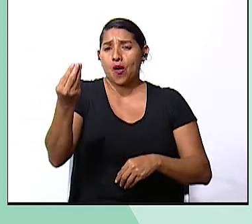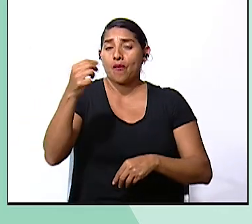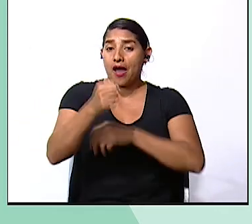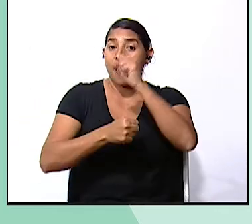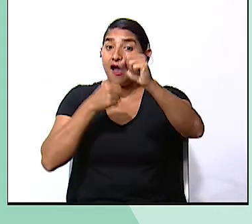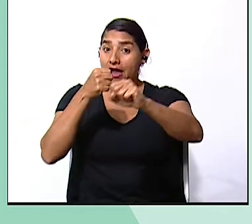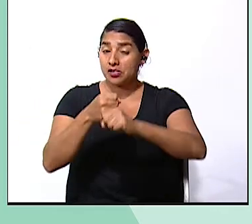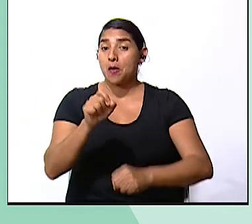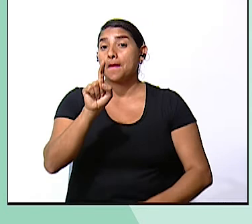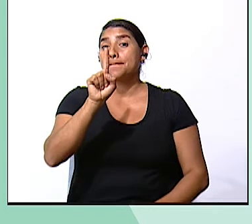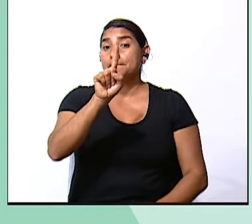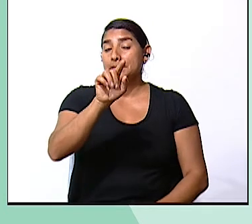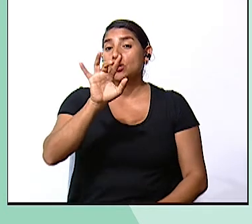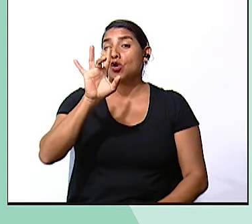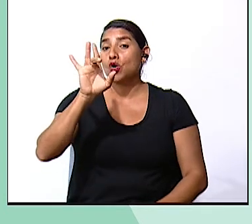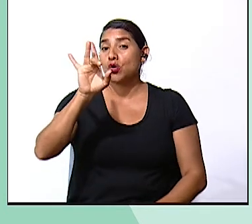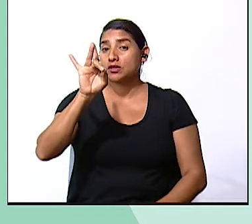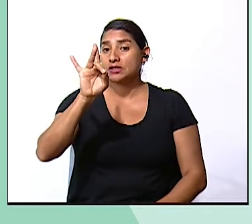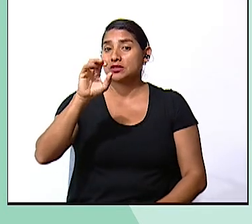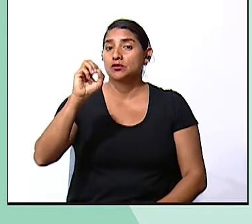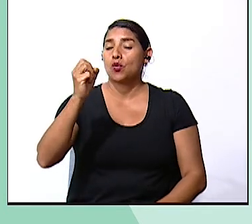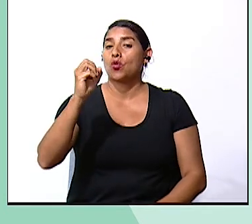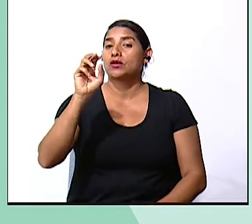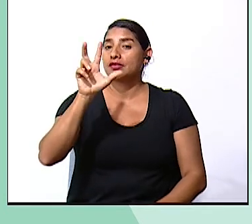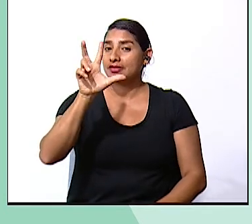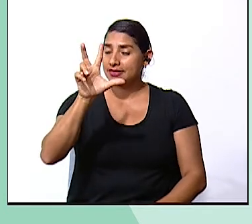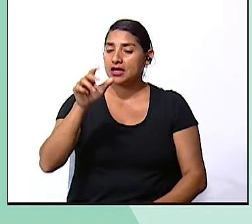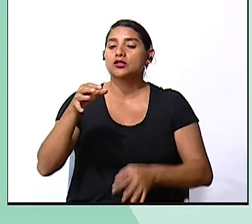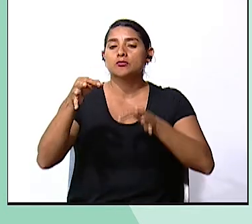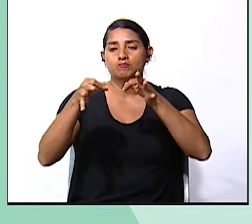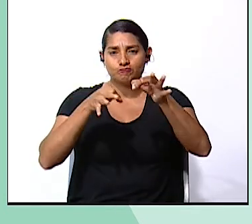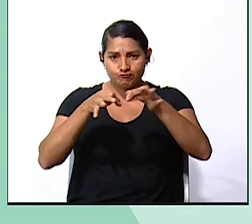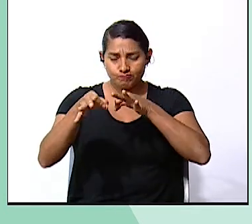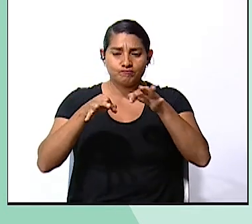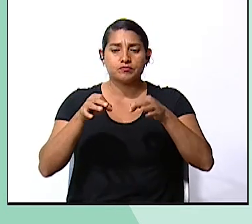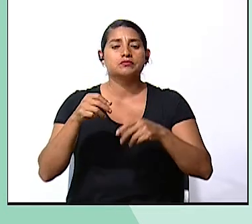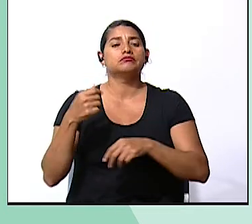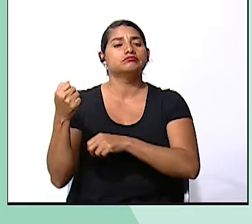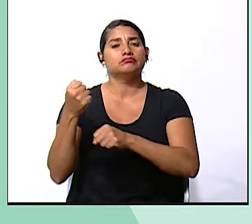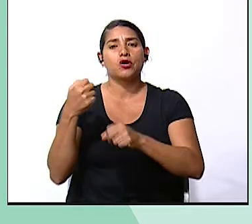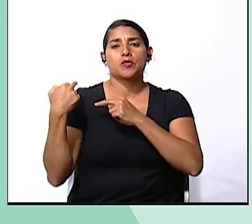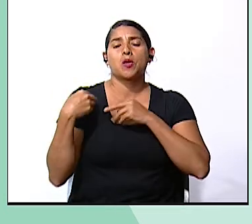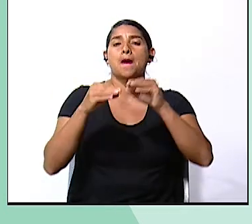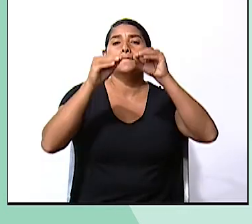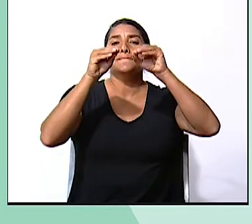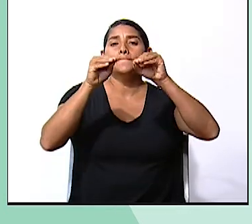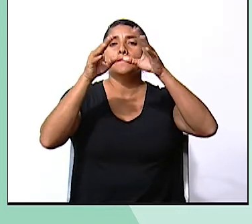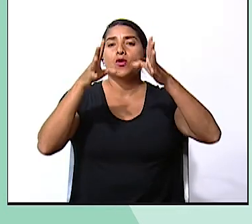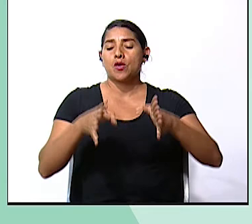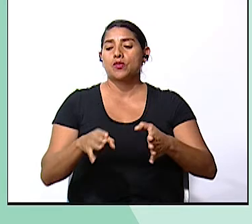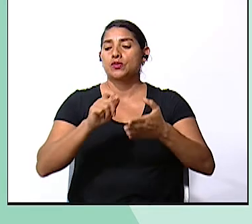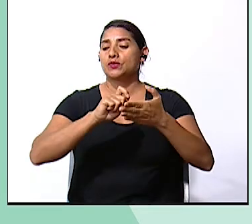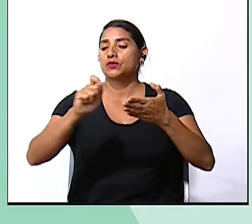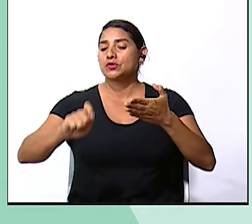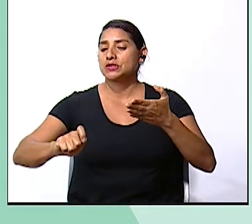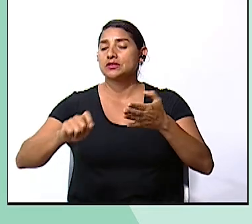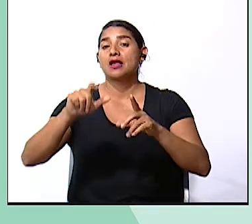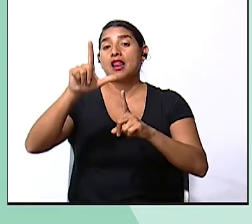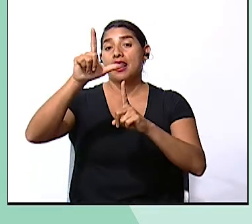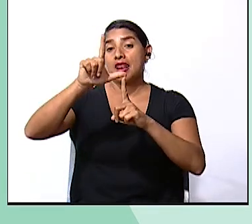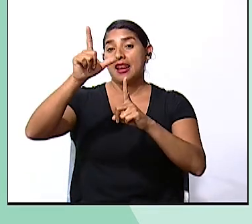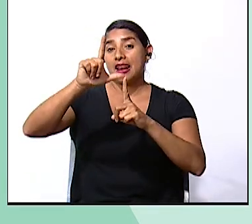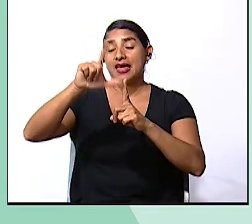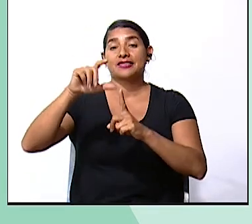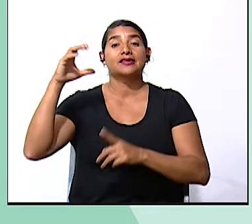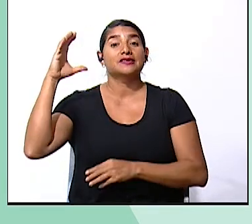año de 1803, ejercí el cargo de maestro de primeras letras